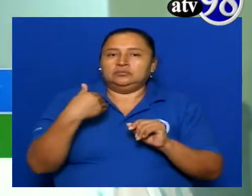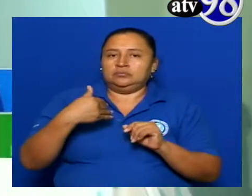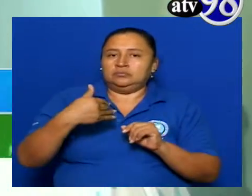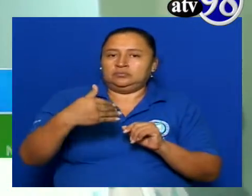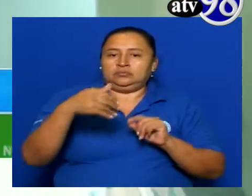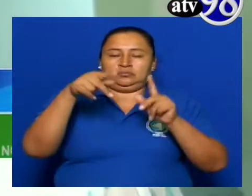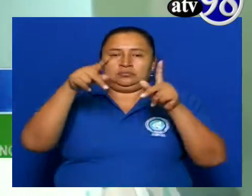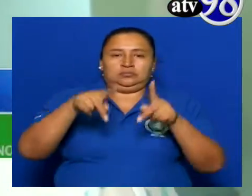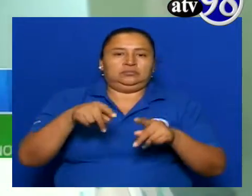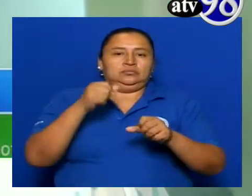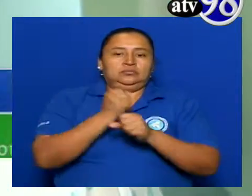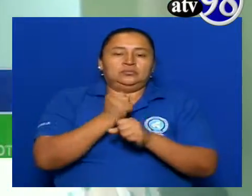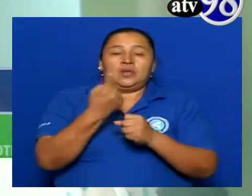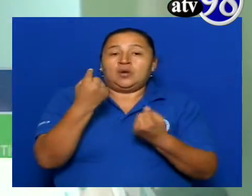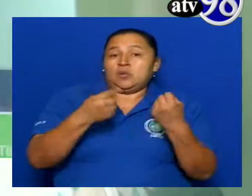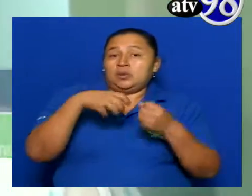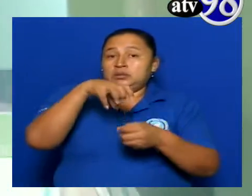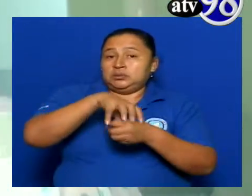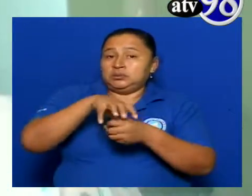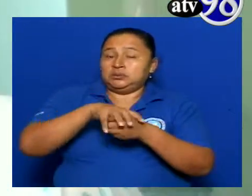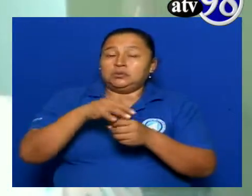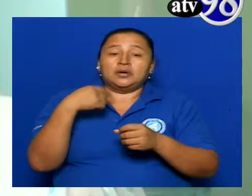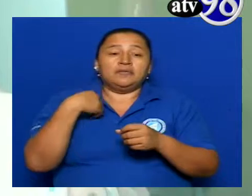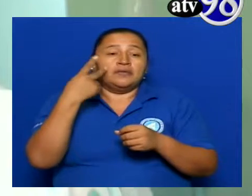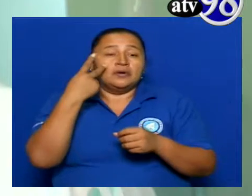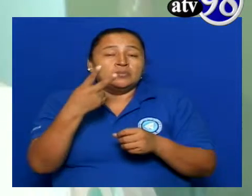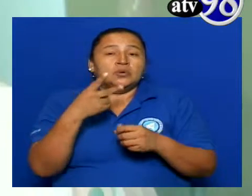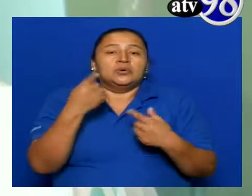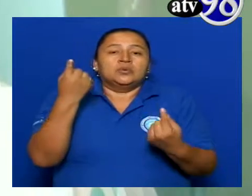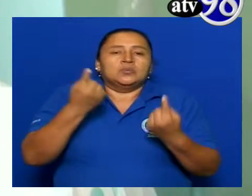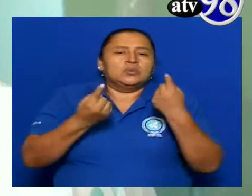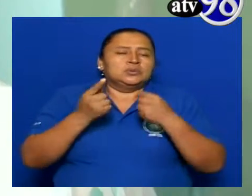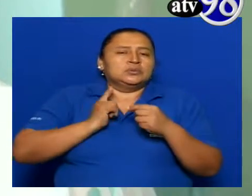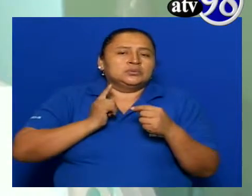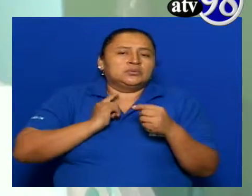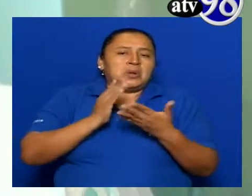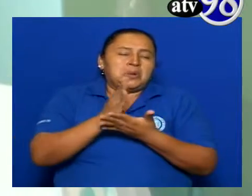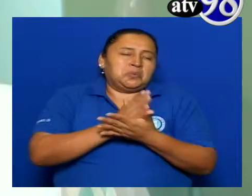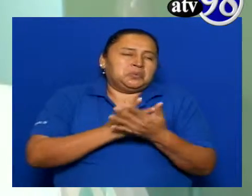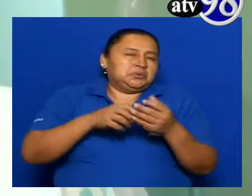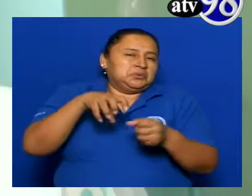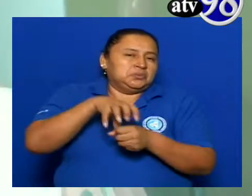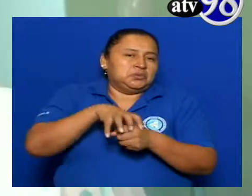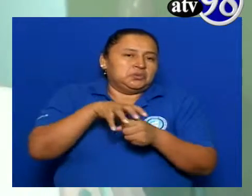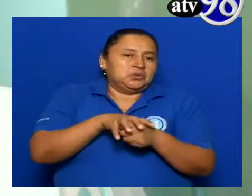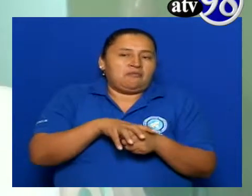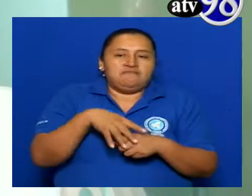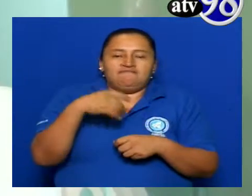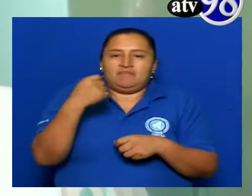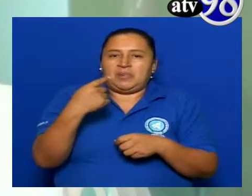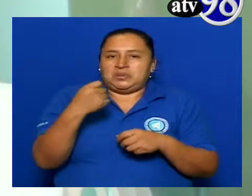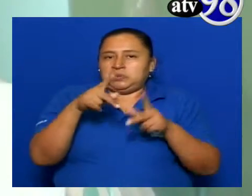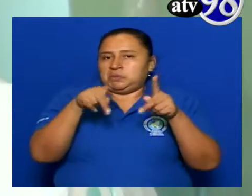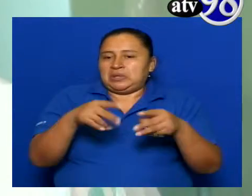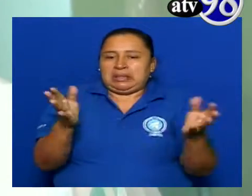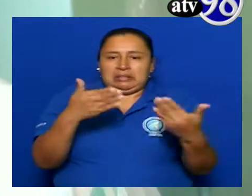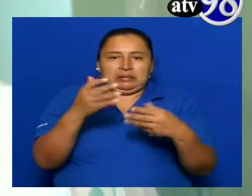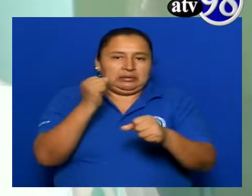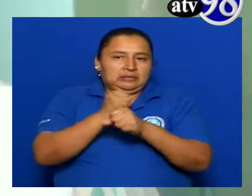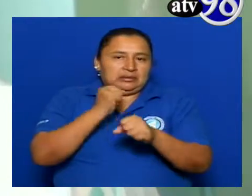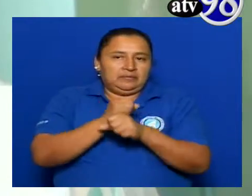proceso, en cada situación que se presente, cuando tengamos alguna situación, ya sea de indisciplina laboral,